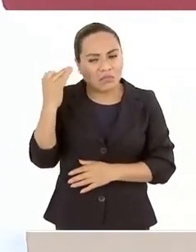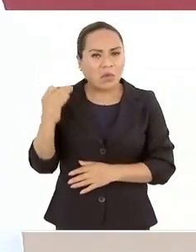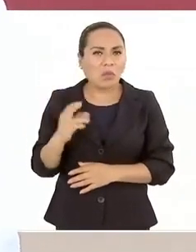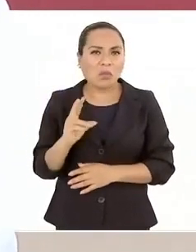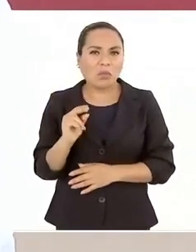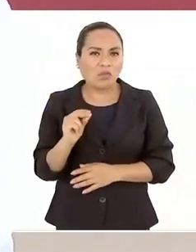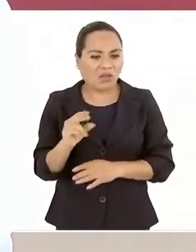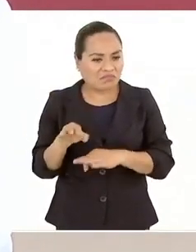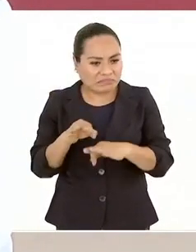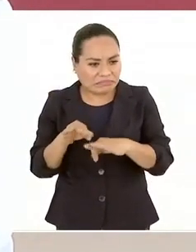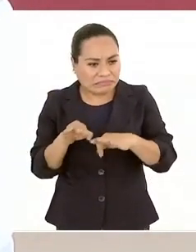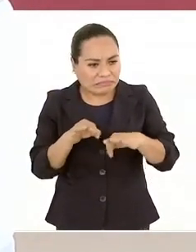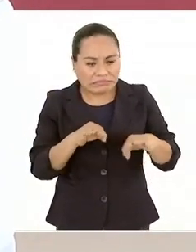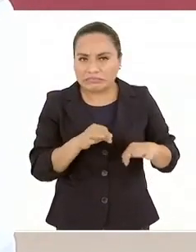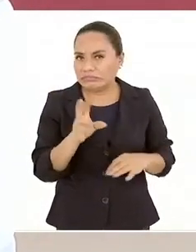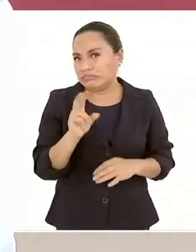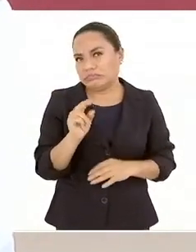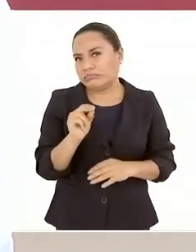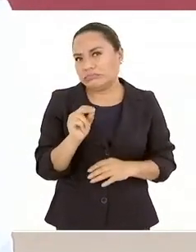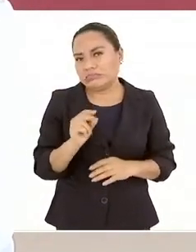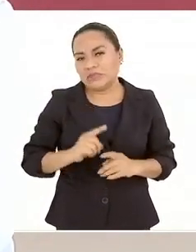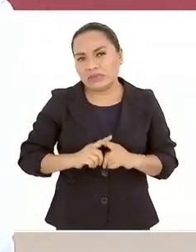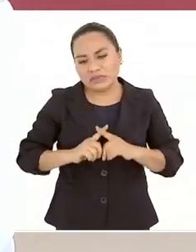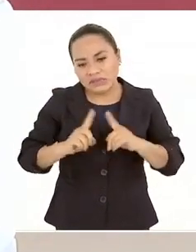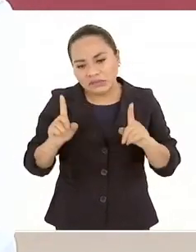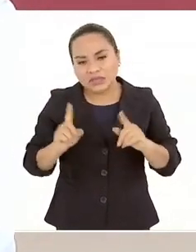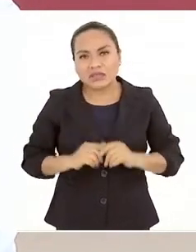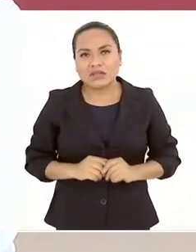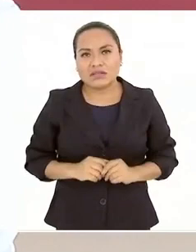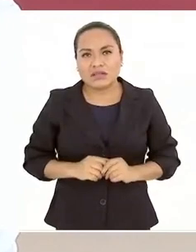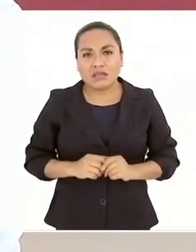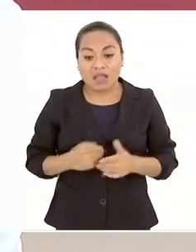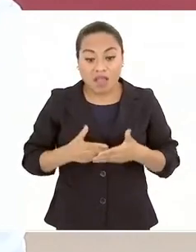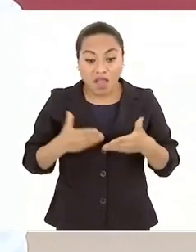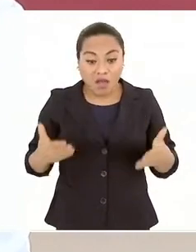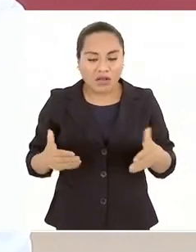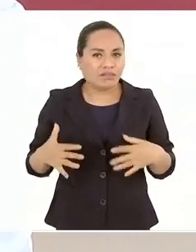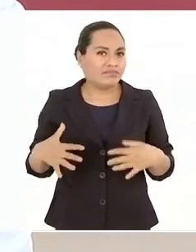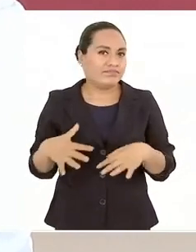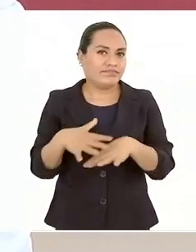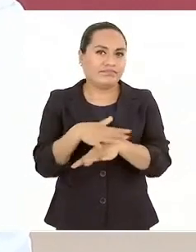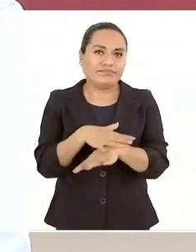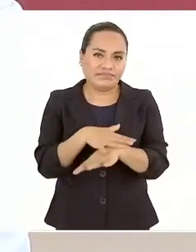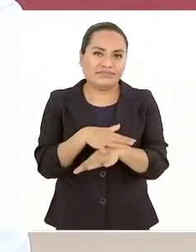Pasa el tiempo y ya son otras circunstancias.